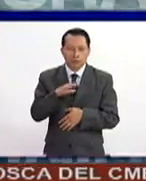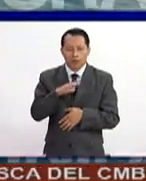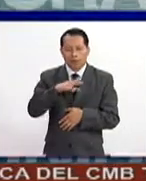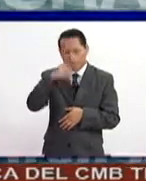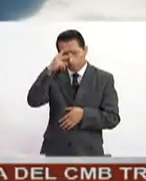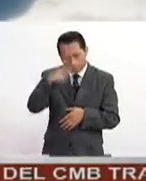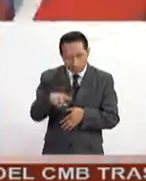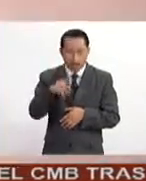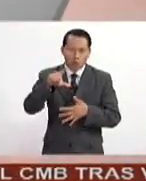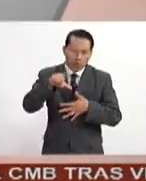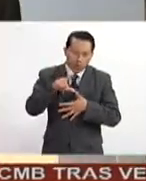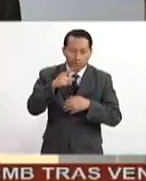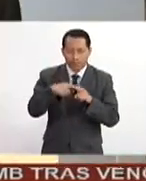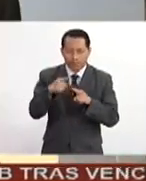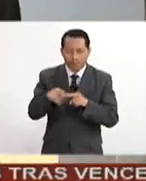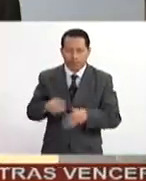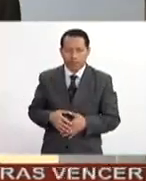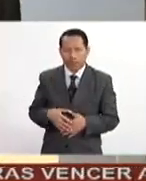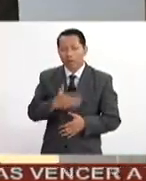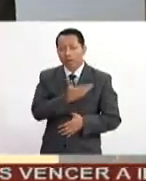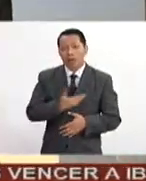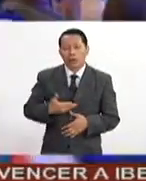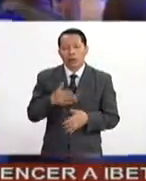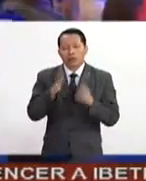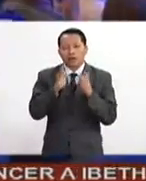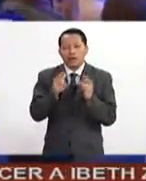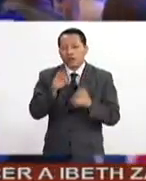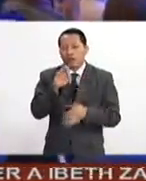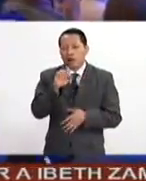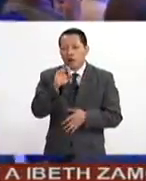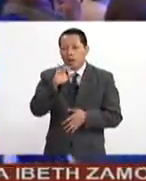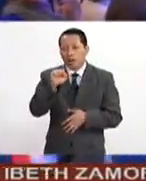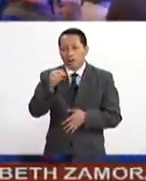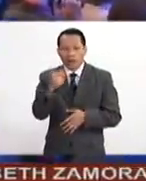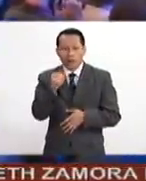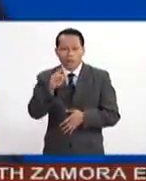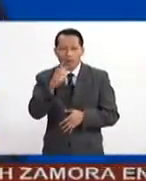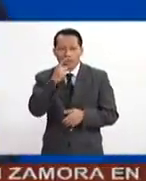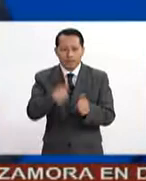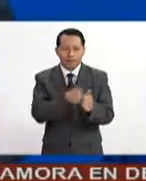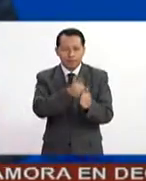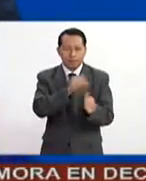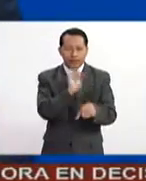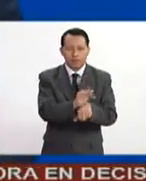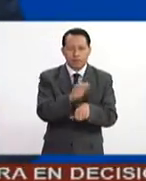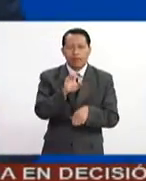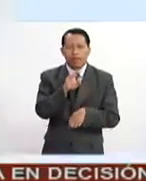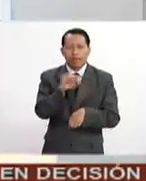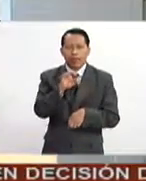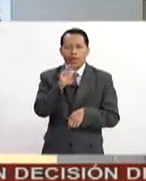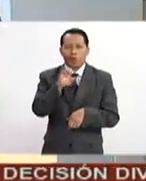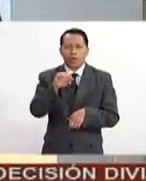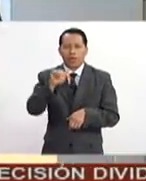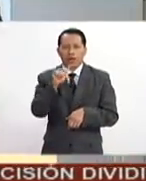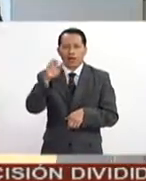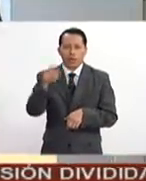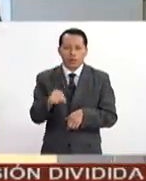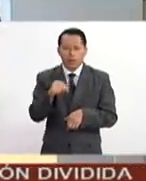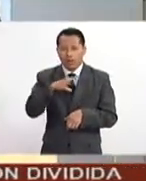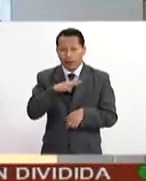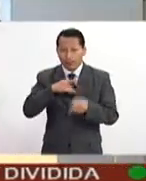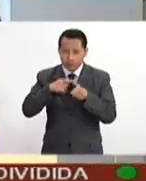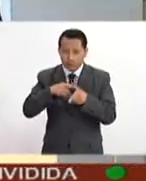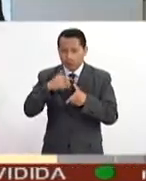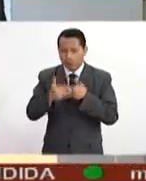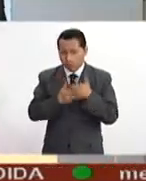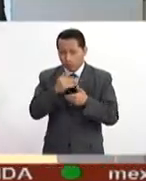o latinoamericanos. El presidente de Francia, François Hollande, manifiesta su respaldo a Emmanuel Macron. La persistencia de la